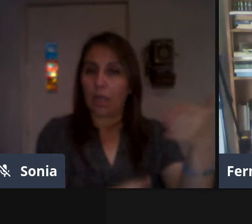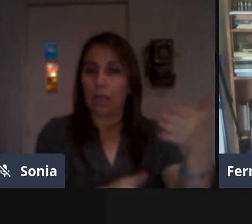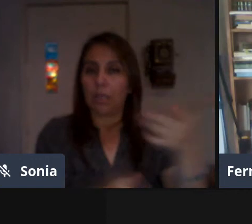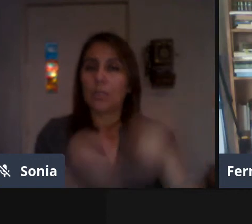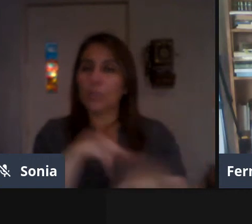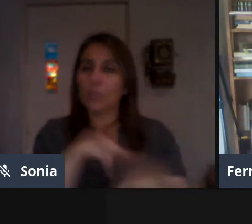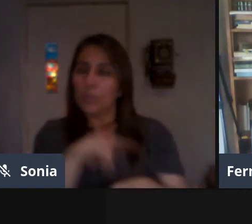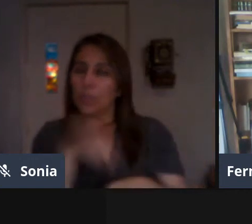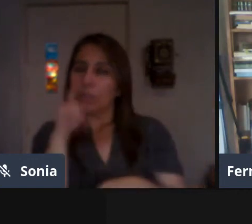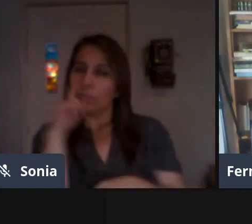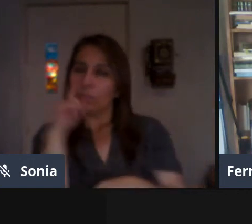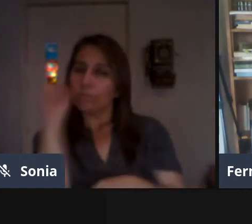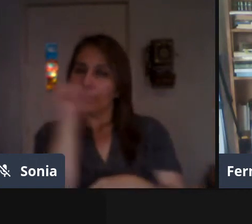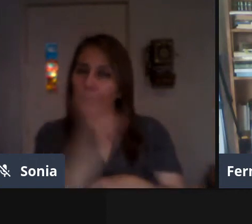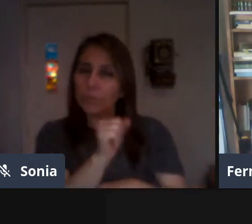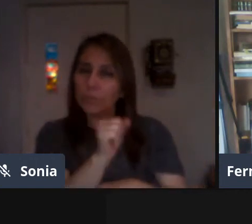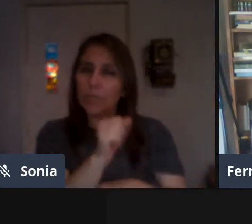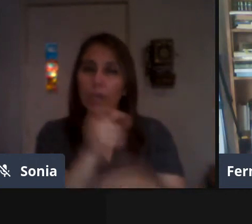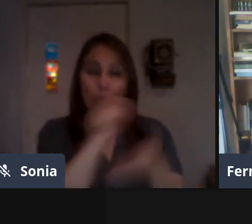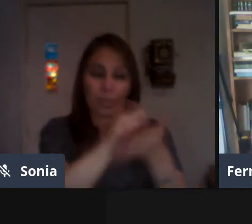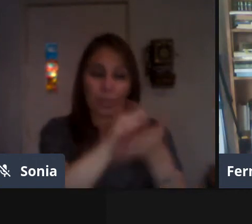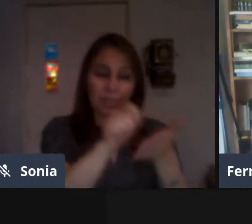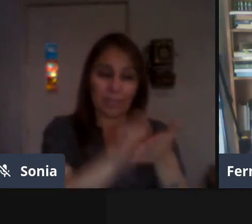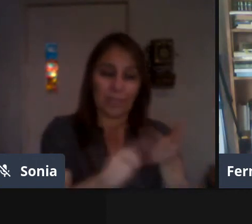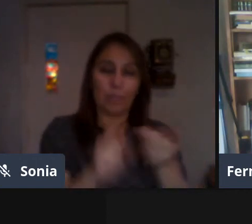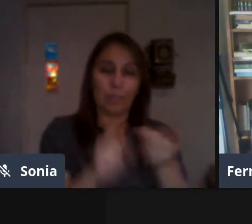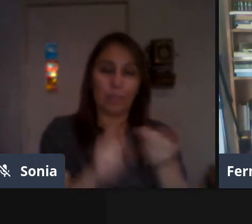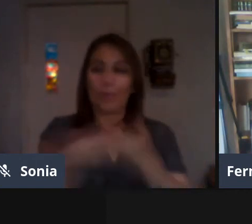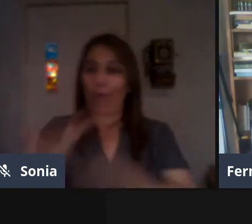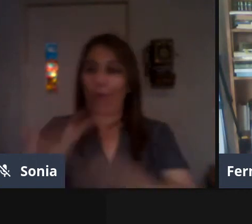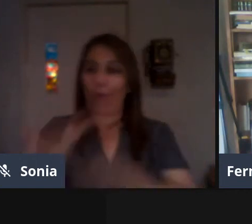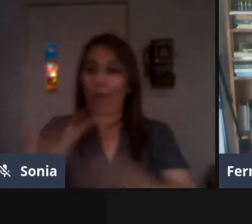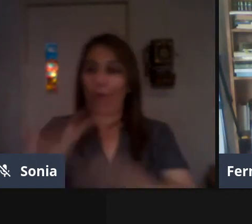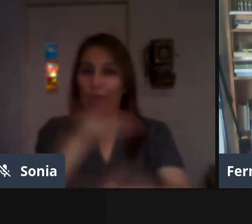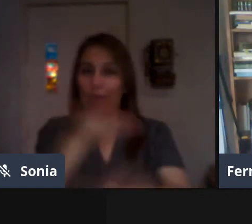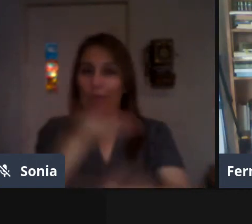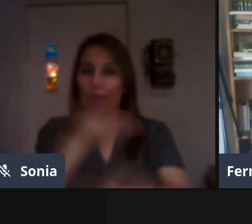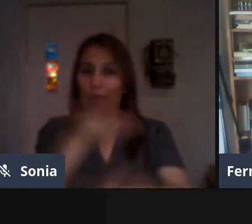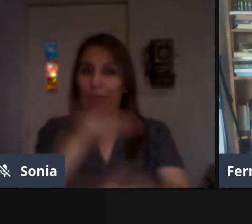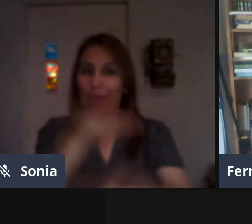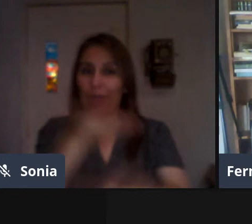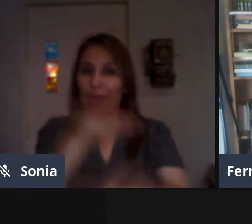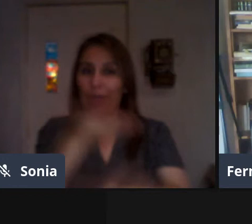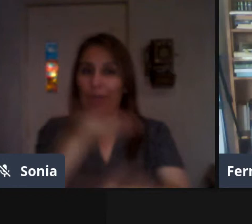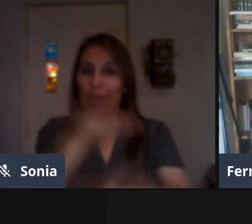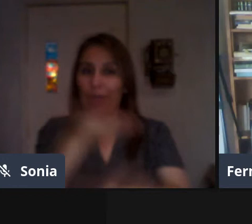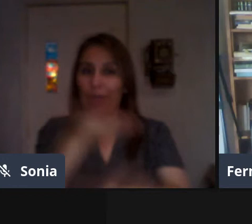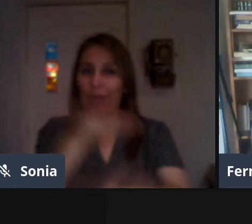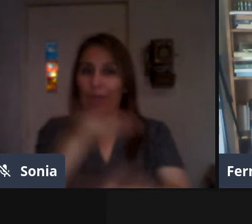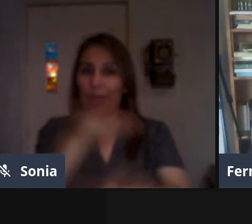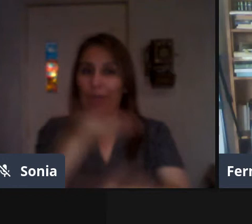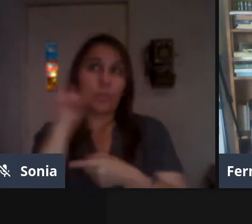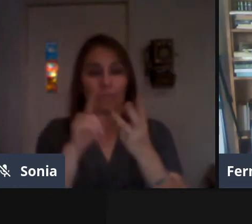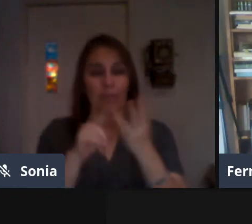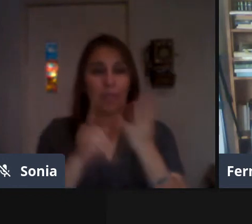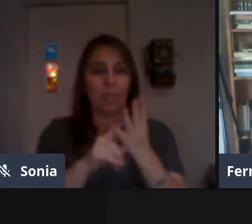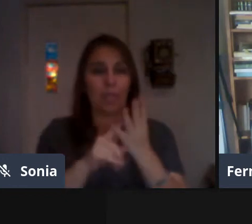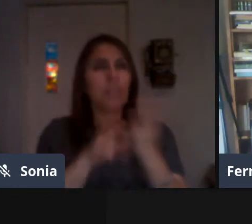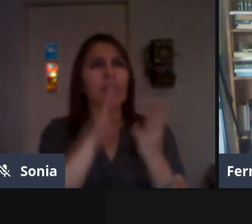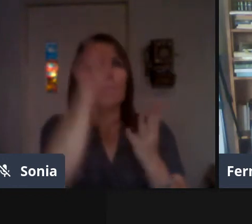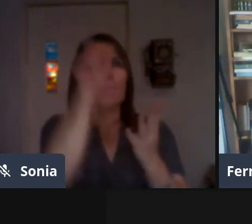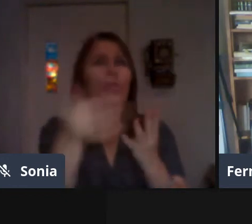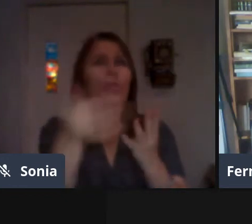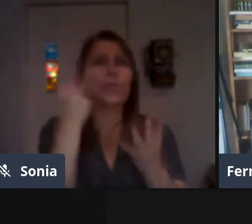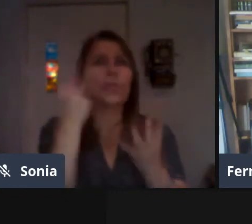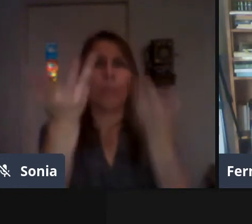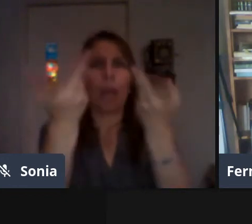nuestras escrituras nuestras conversaciones lo que escuchamos a quienes escuchamos también esas cosas